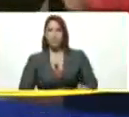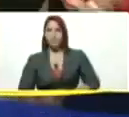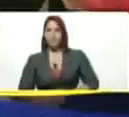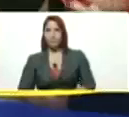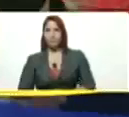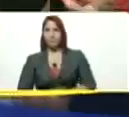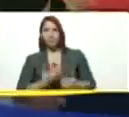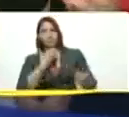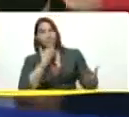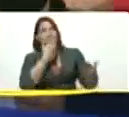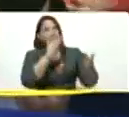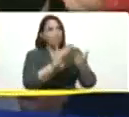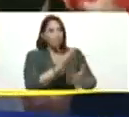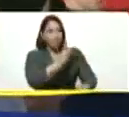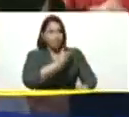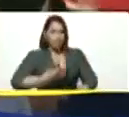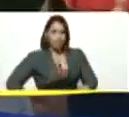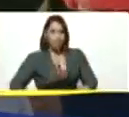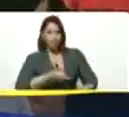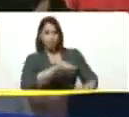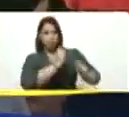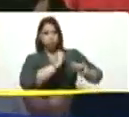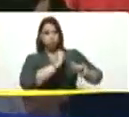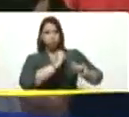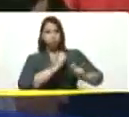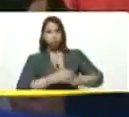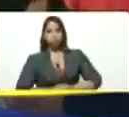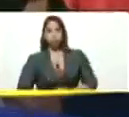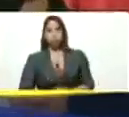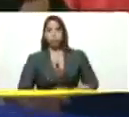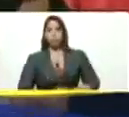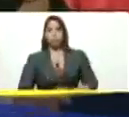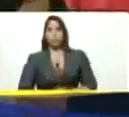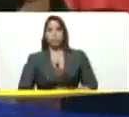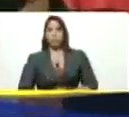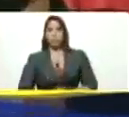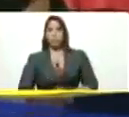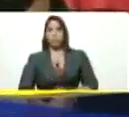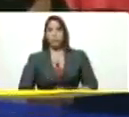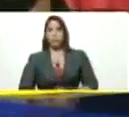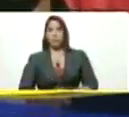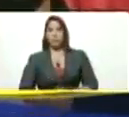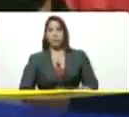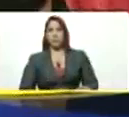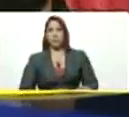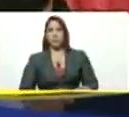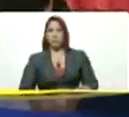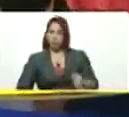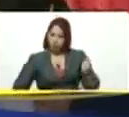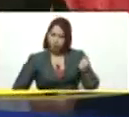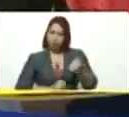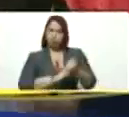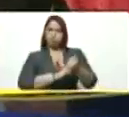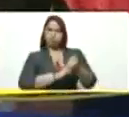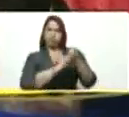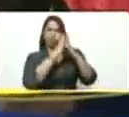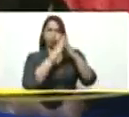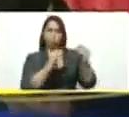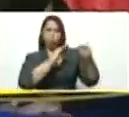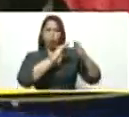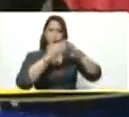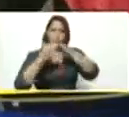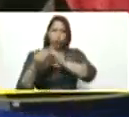Le agradezco mucho, presidente, la confianza. Cuenten todas las comunas,